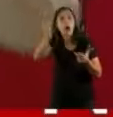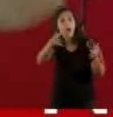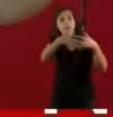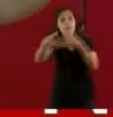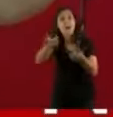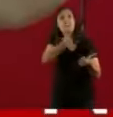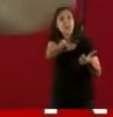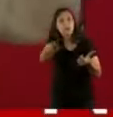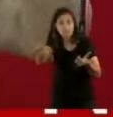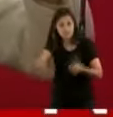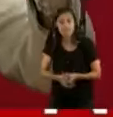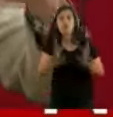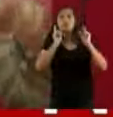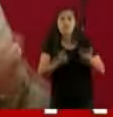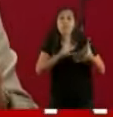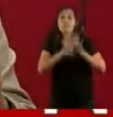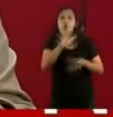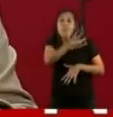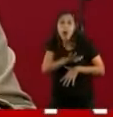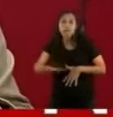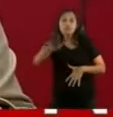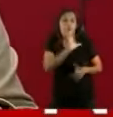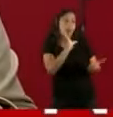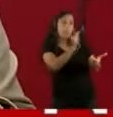criminal, el árbol genealógico